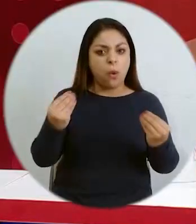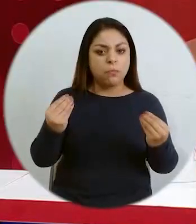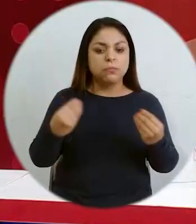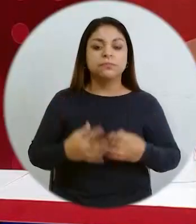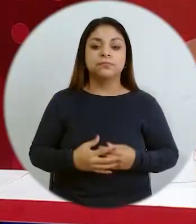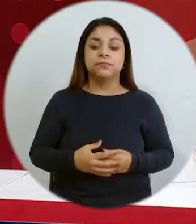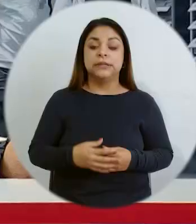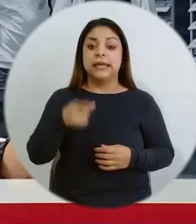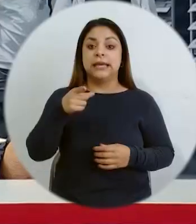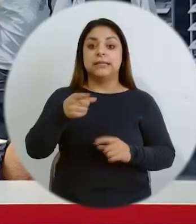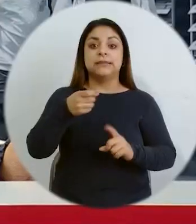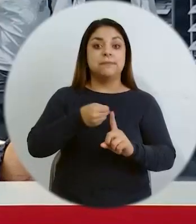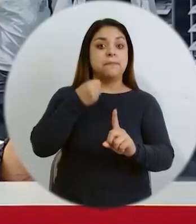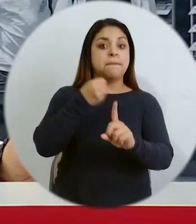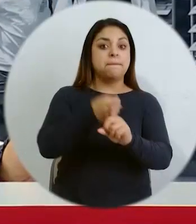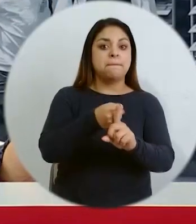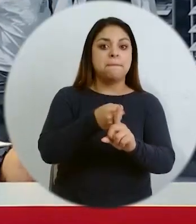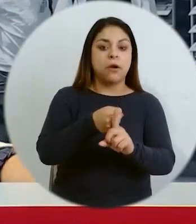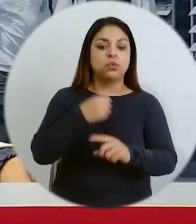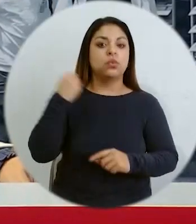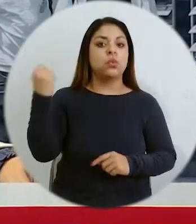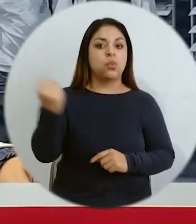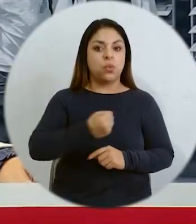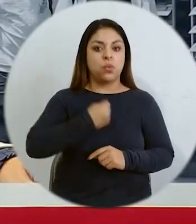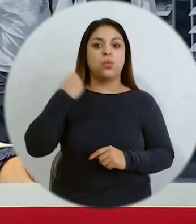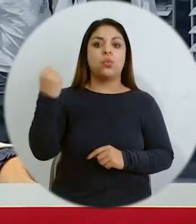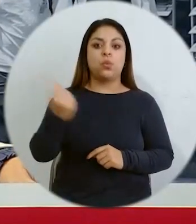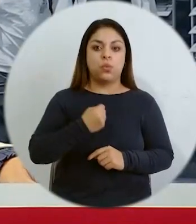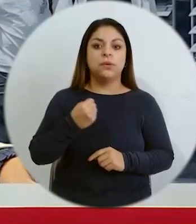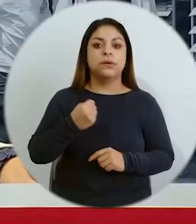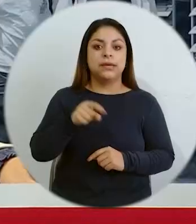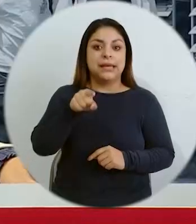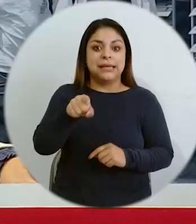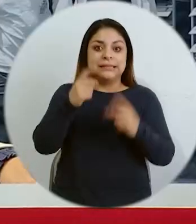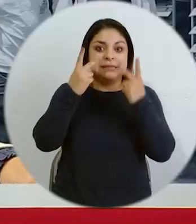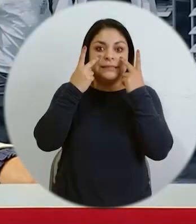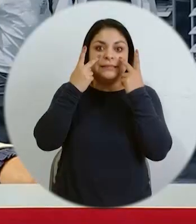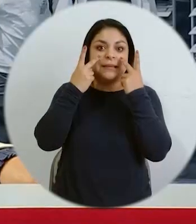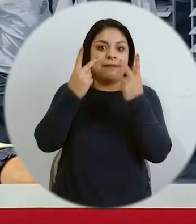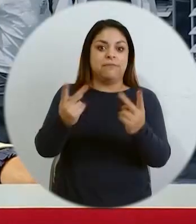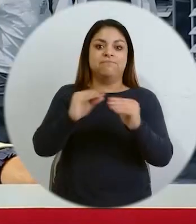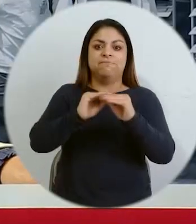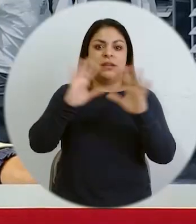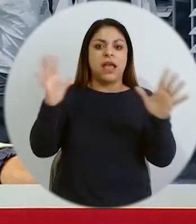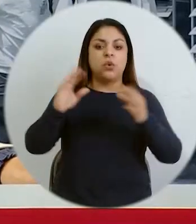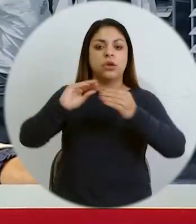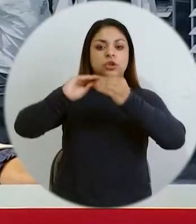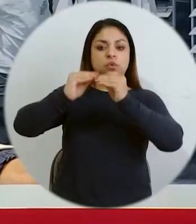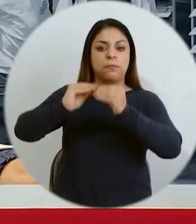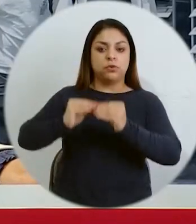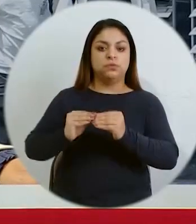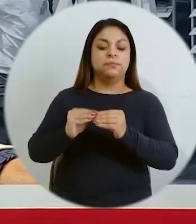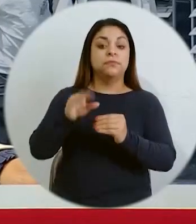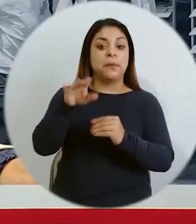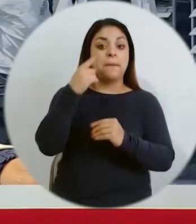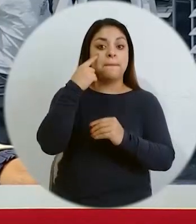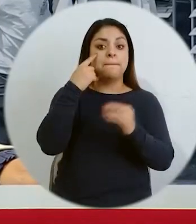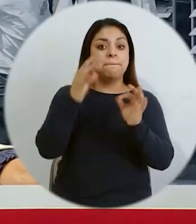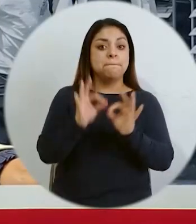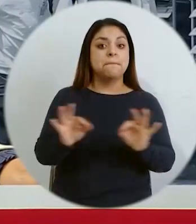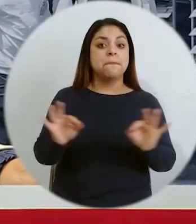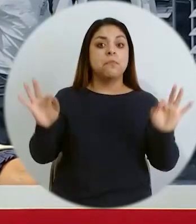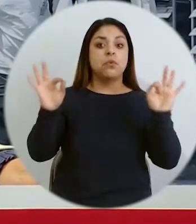y adolescencia? Es un impacto muy fuerte y que lo vemos en los números. Y aquí